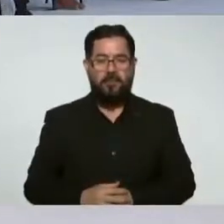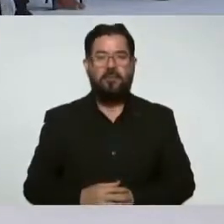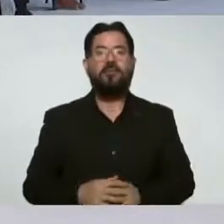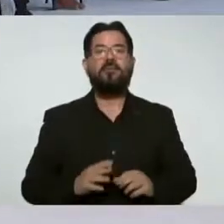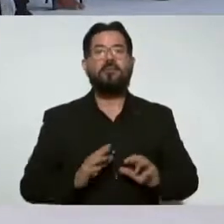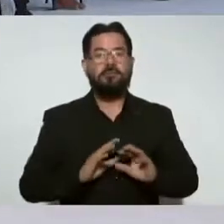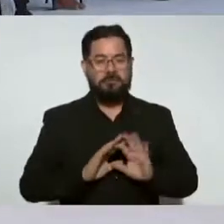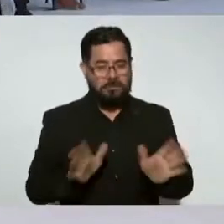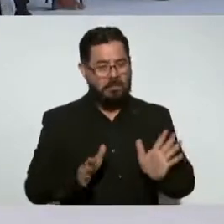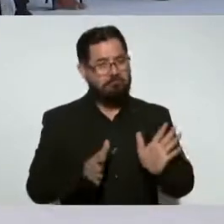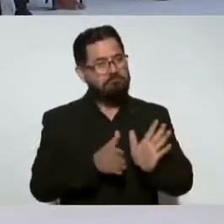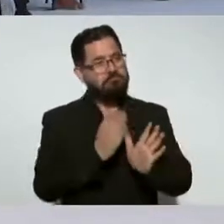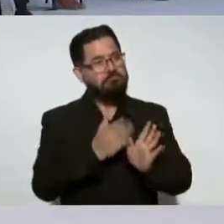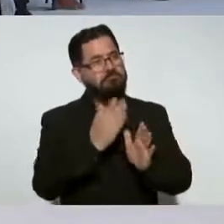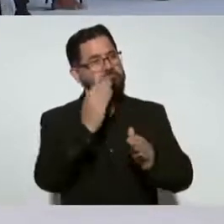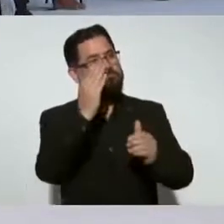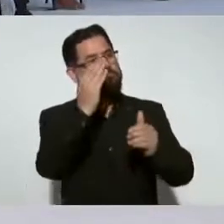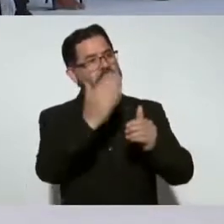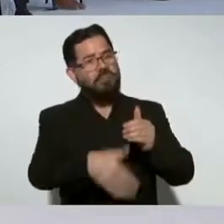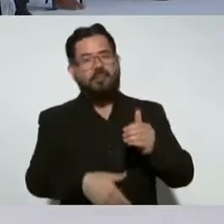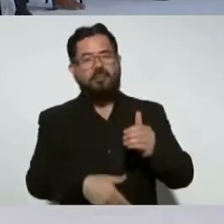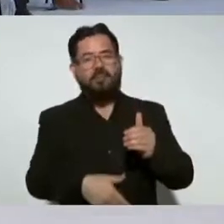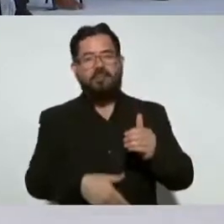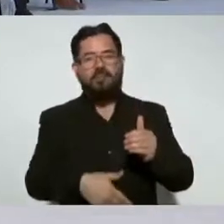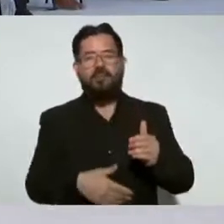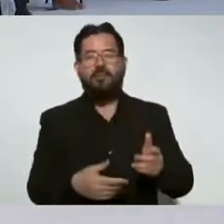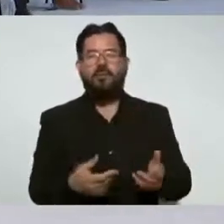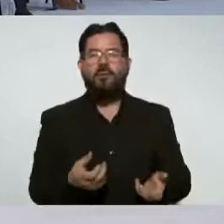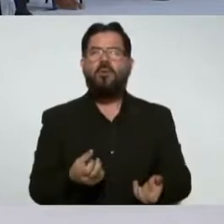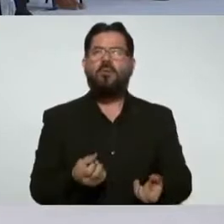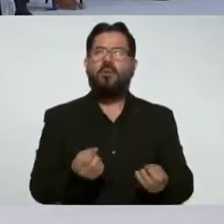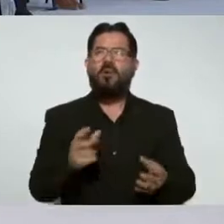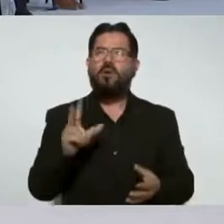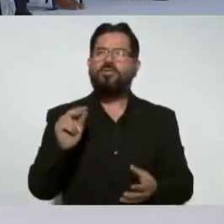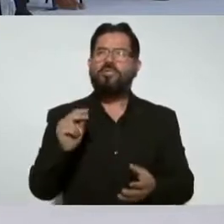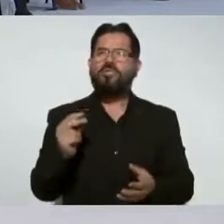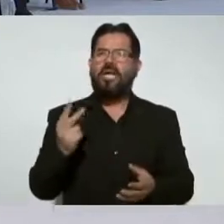Terminamos, de lo que me acuerdo, de esos 82,